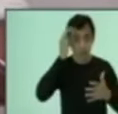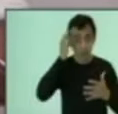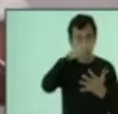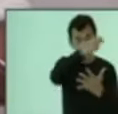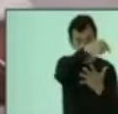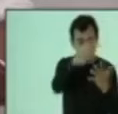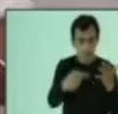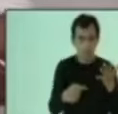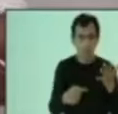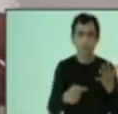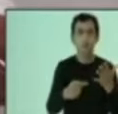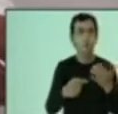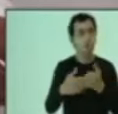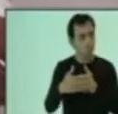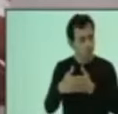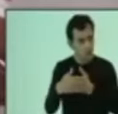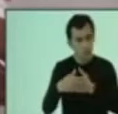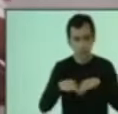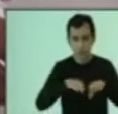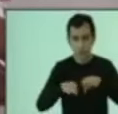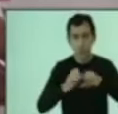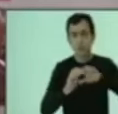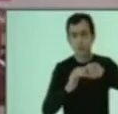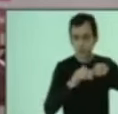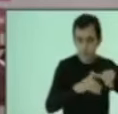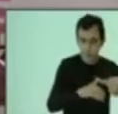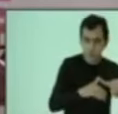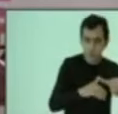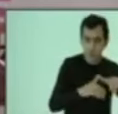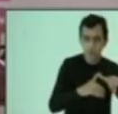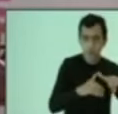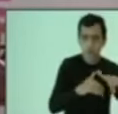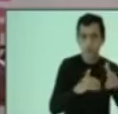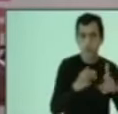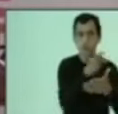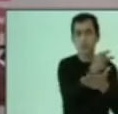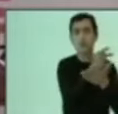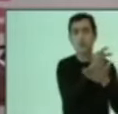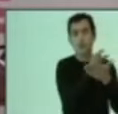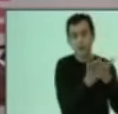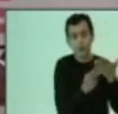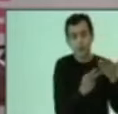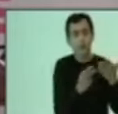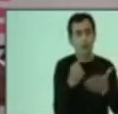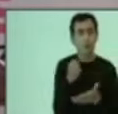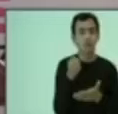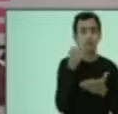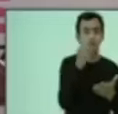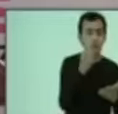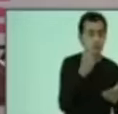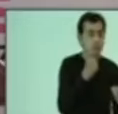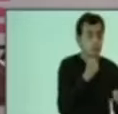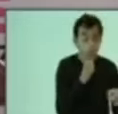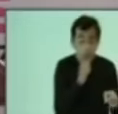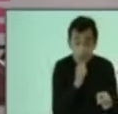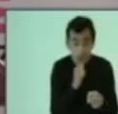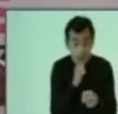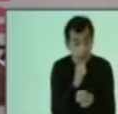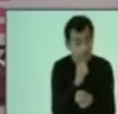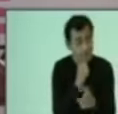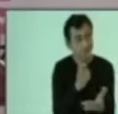incorporarse con éxito a la vida productiva. ¿De qué sirve que les bajemos un proyecto productivo si no están capacitados para poderlo